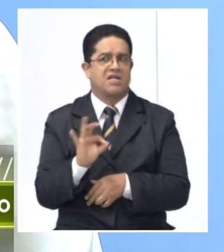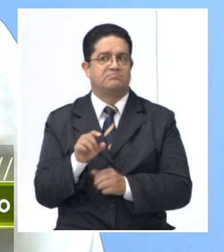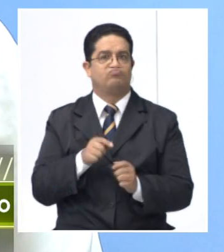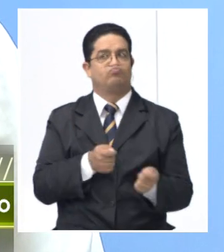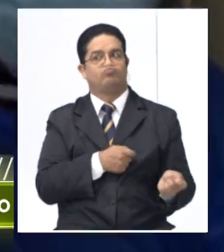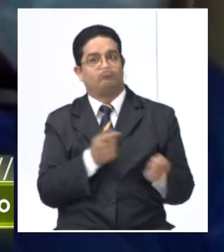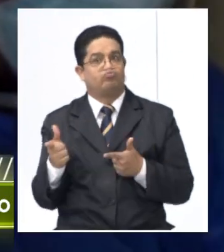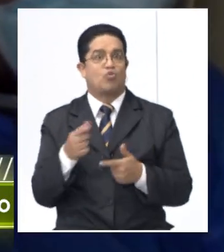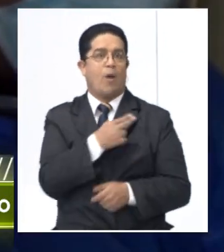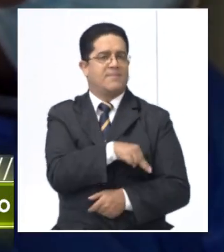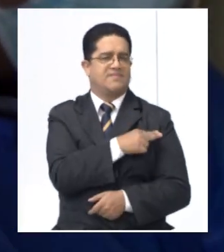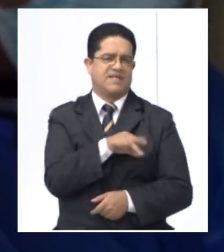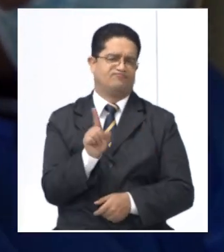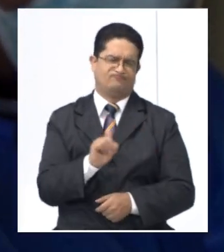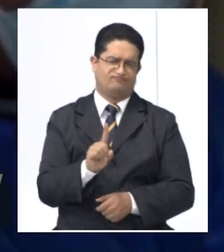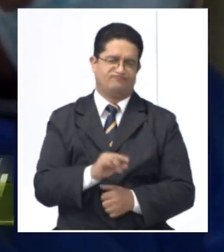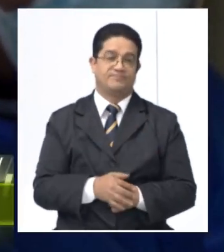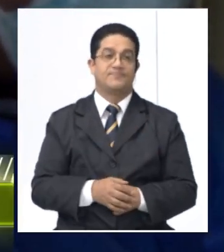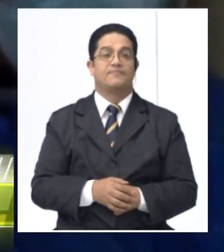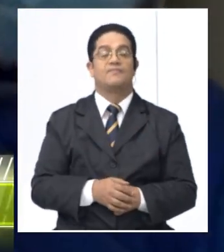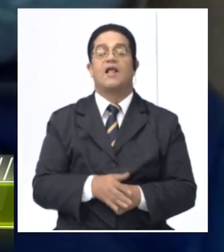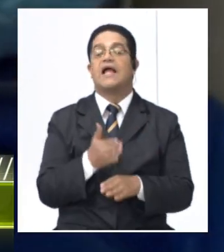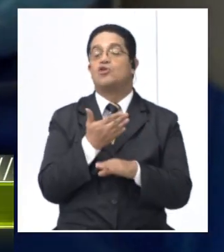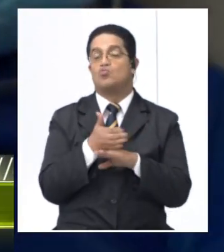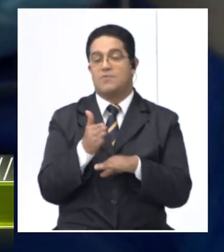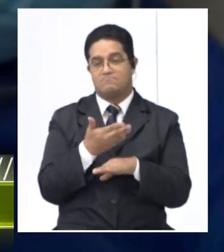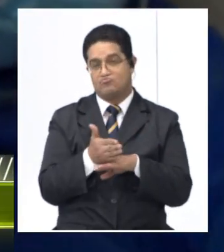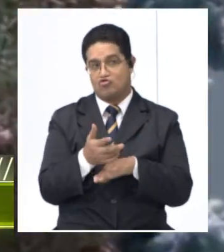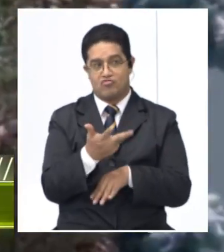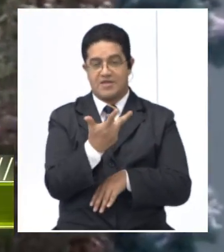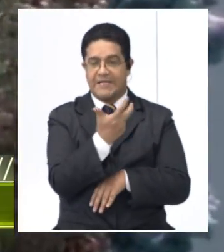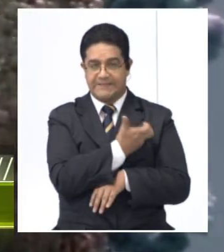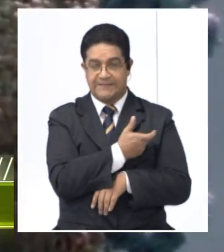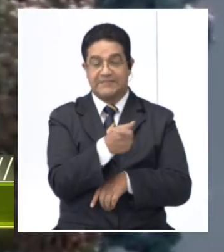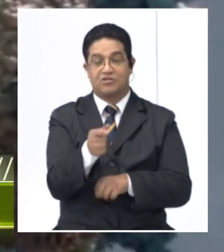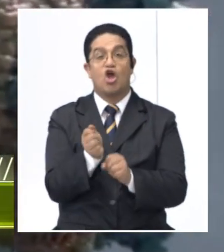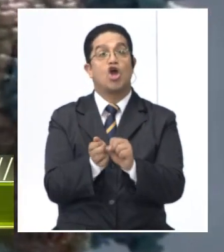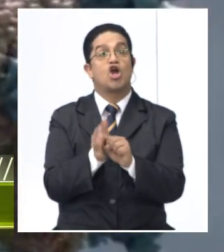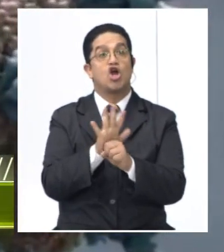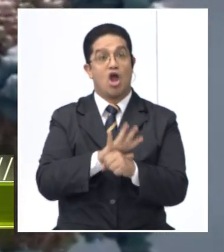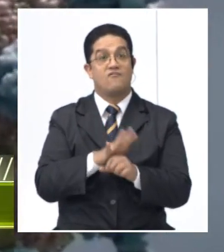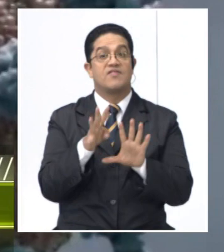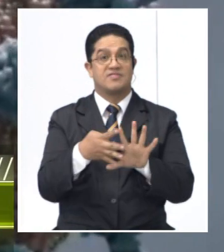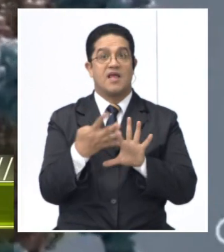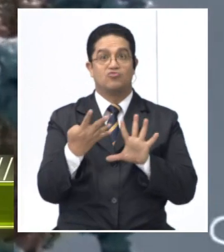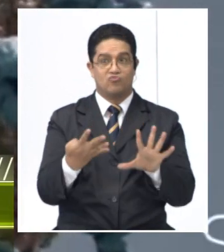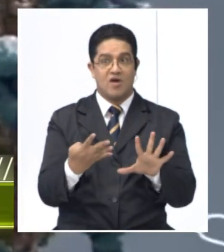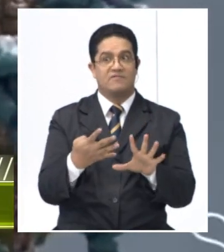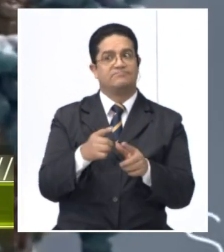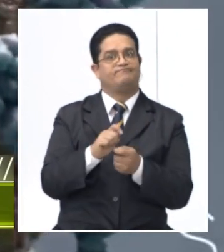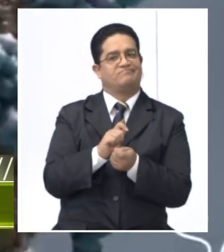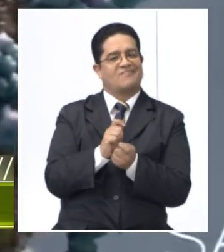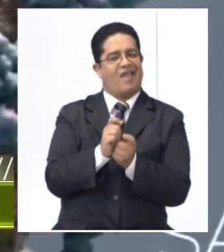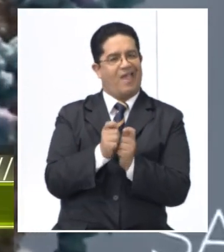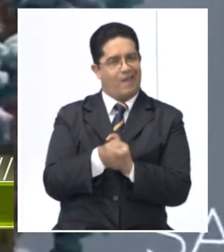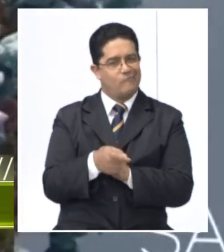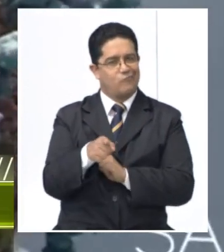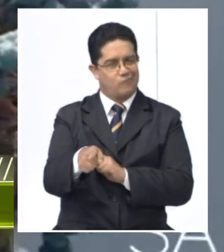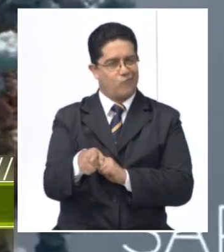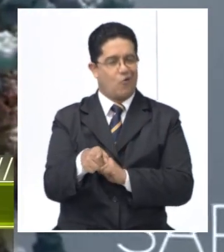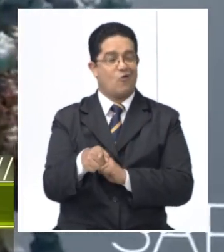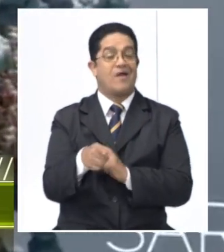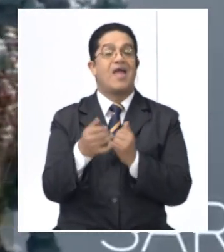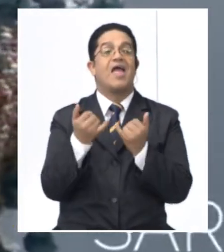disminuyó mortalidad. Pese a la inmunización, el COVID-19 terminó mutando y se generaron unas variantes del